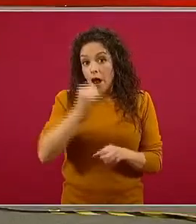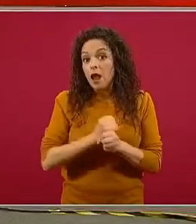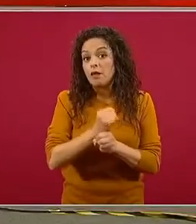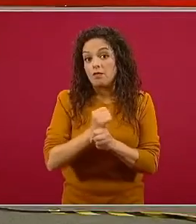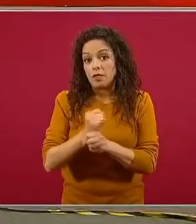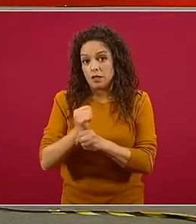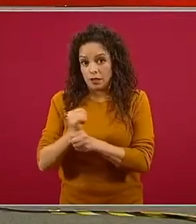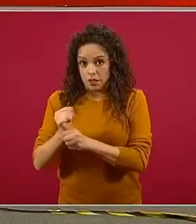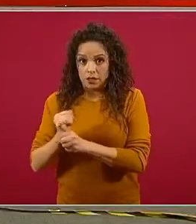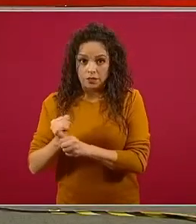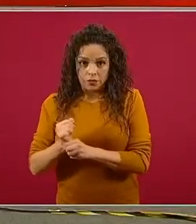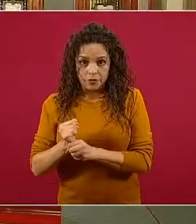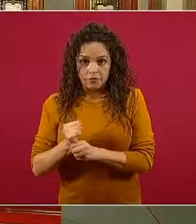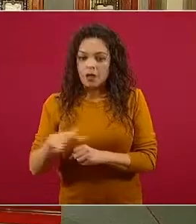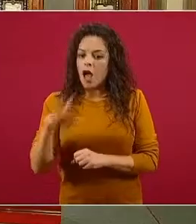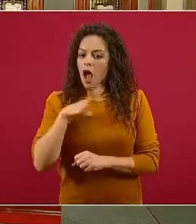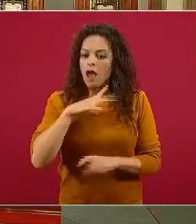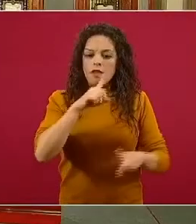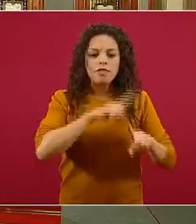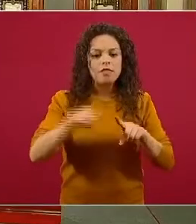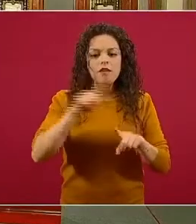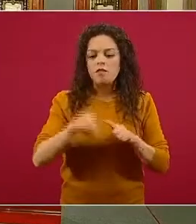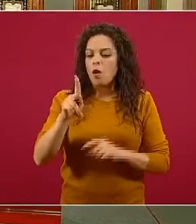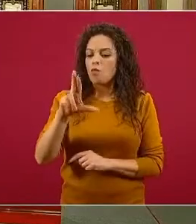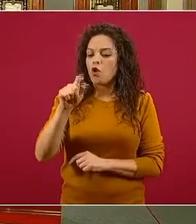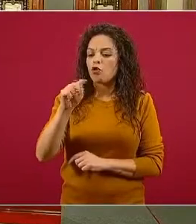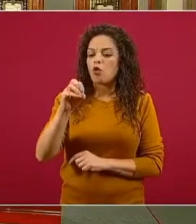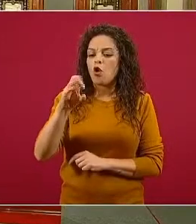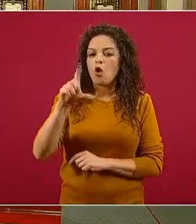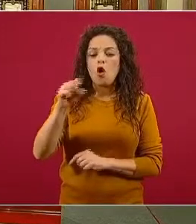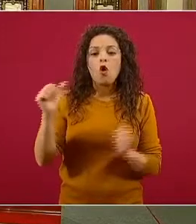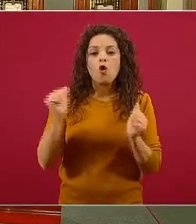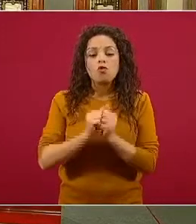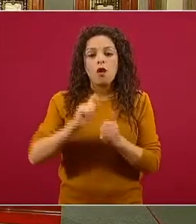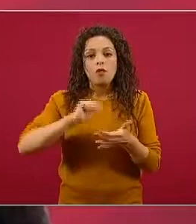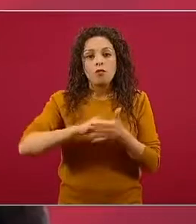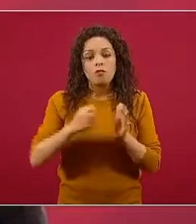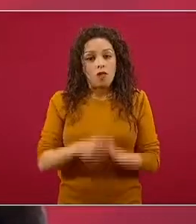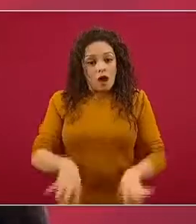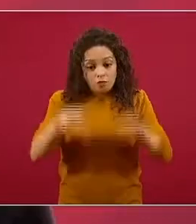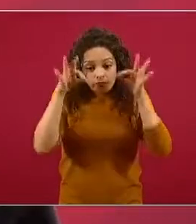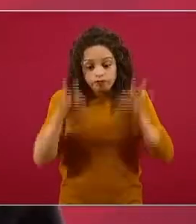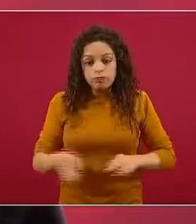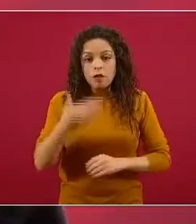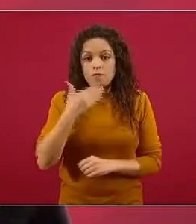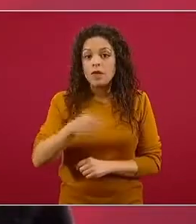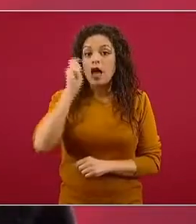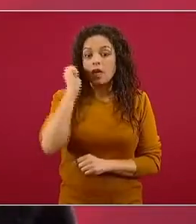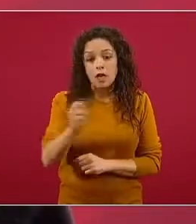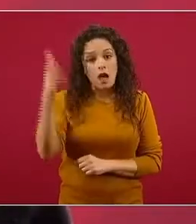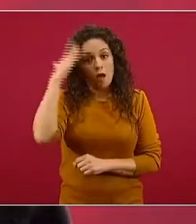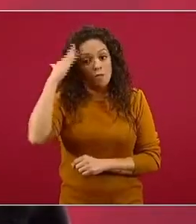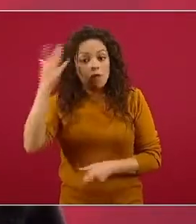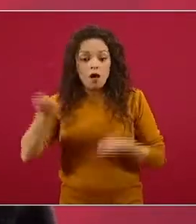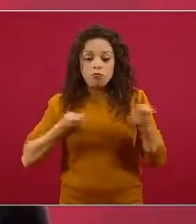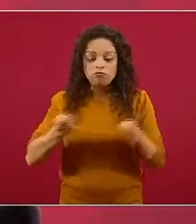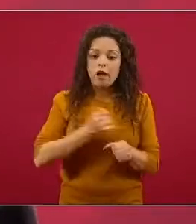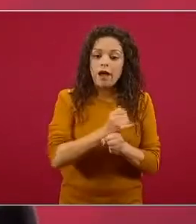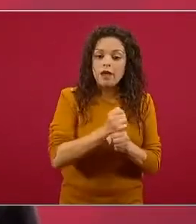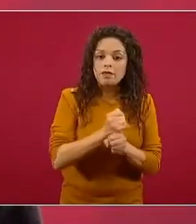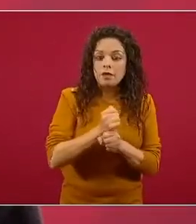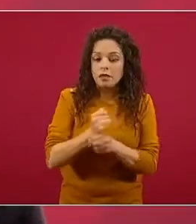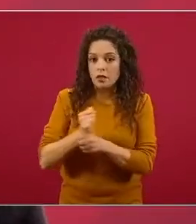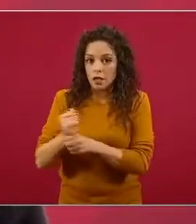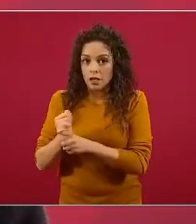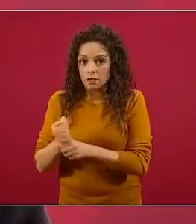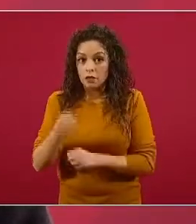clínica. Existen protocolos técnicos perfectamente definidos que gobiernan la investigación clínica, y